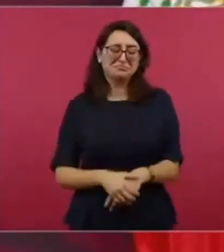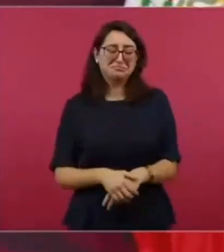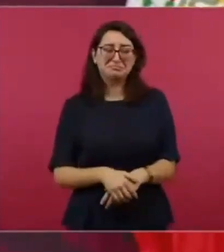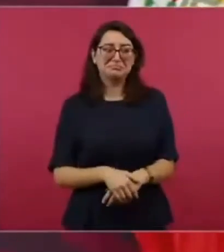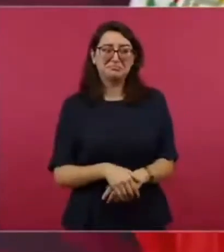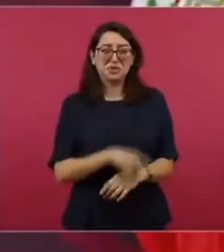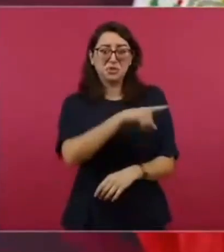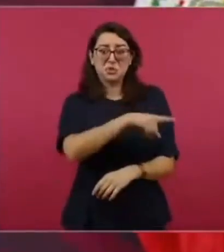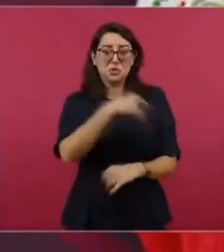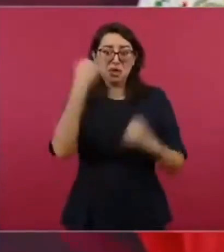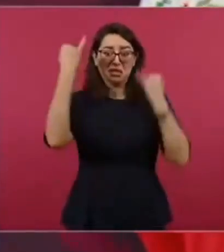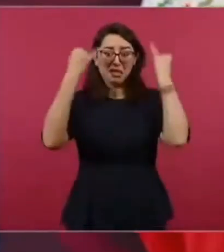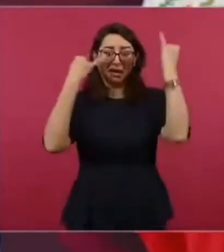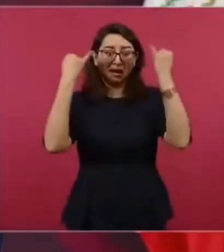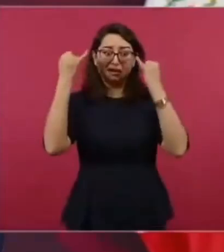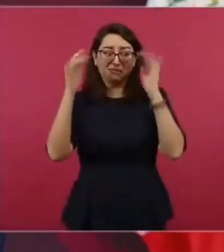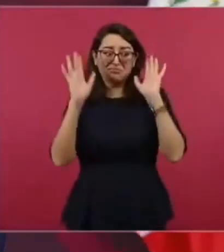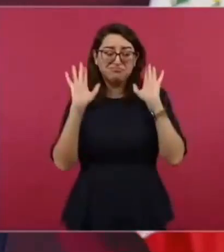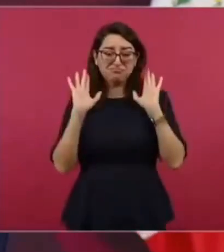exacerbado